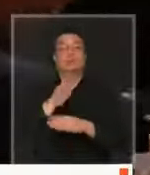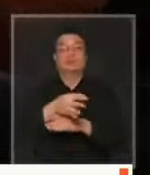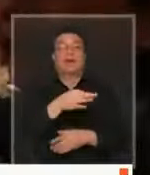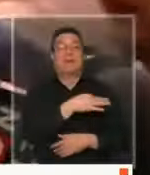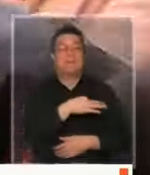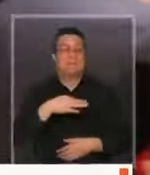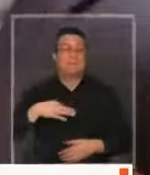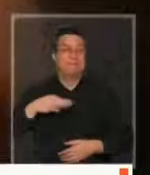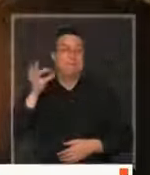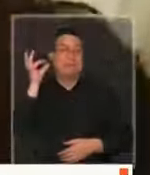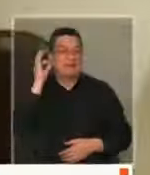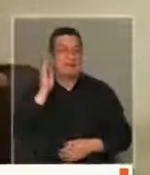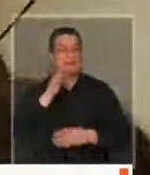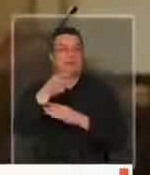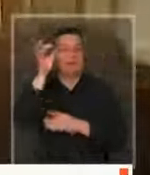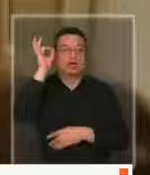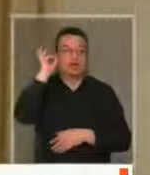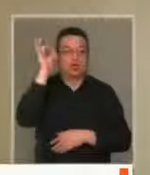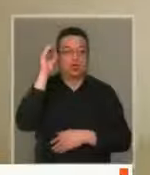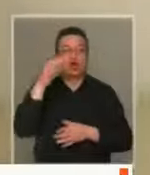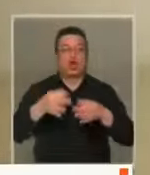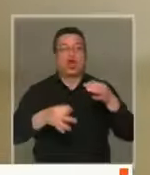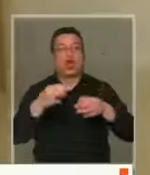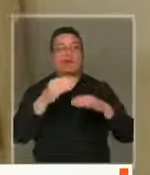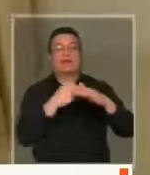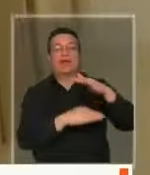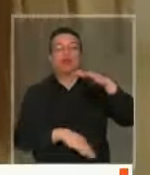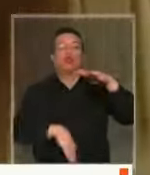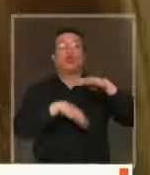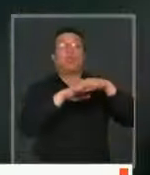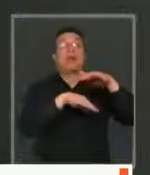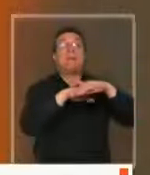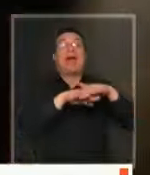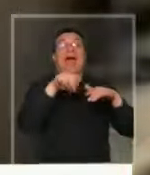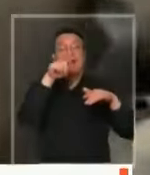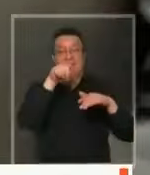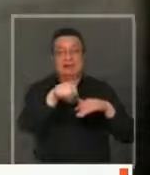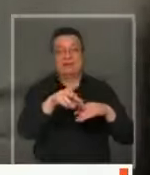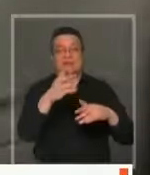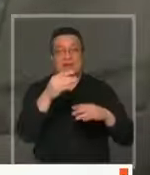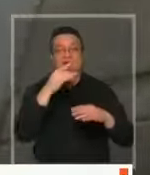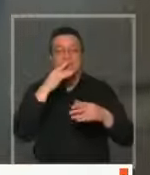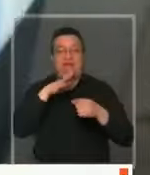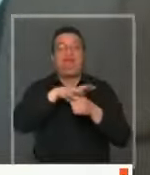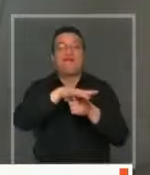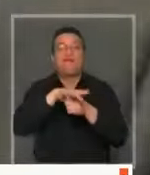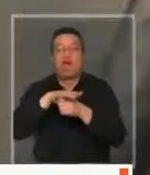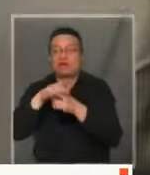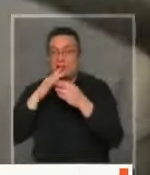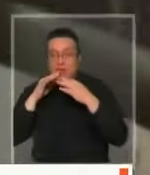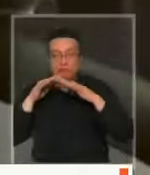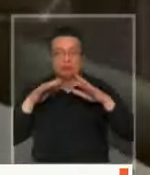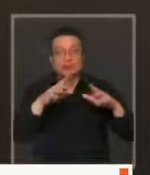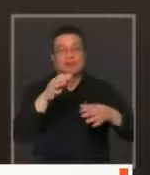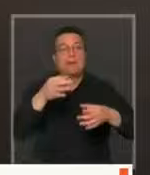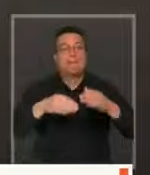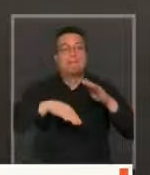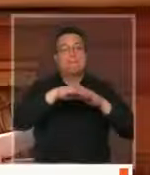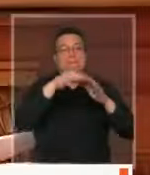al pleno extraordinario de la Corte Suprema en medio del escándalo por eventual tráfico de influencias en el máximo tribunal de